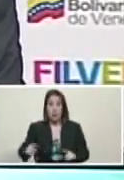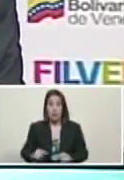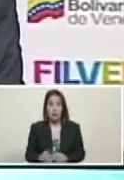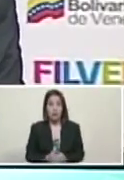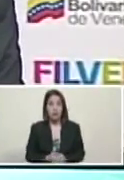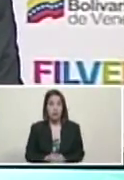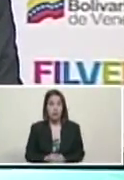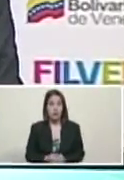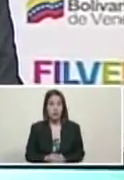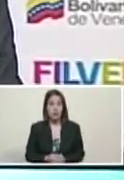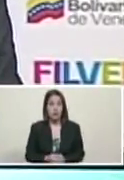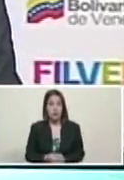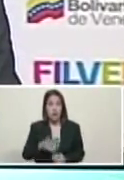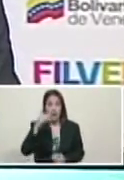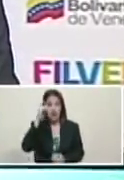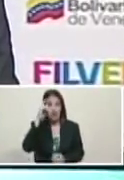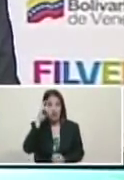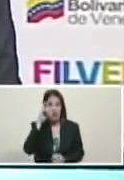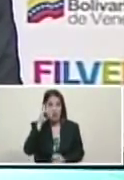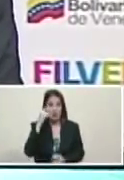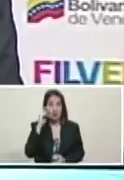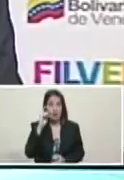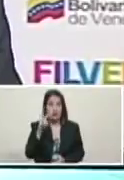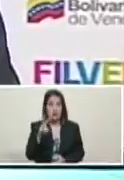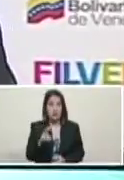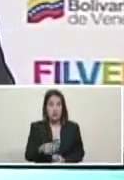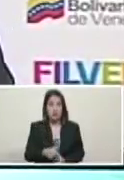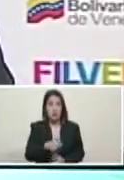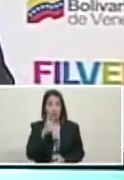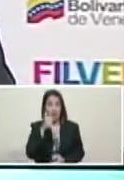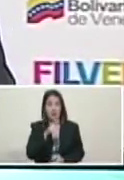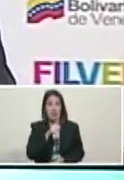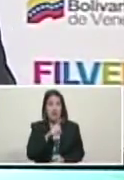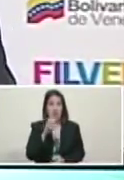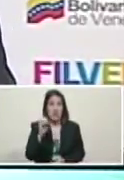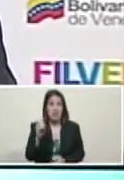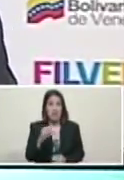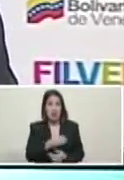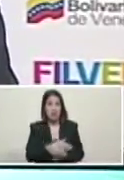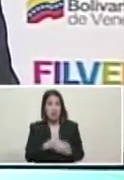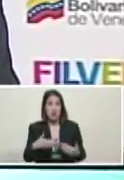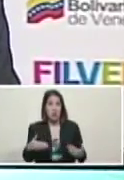De Instagram hay más de 10 millones de cuentas.